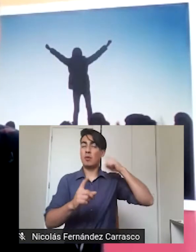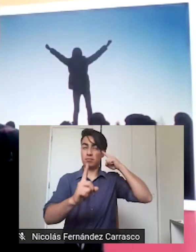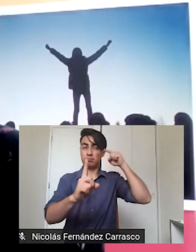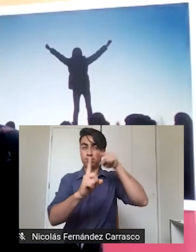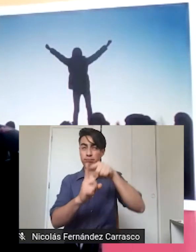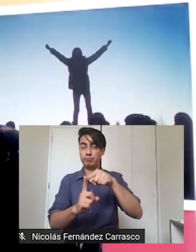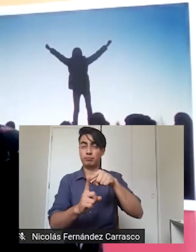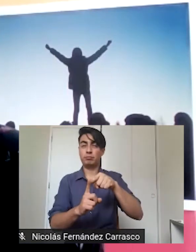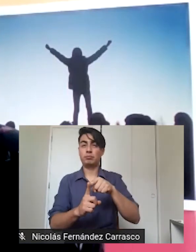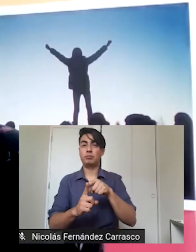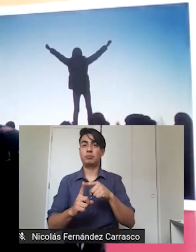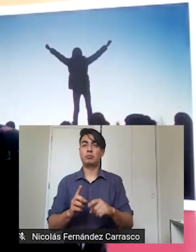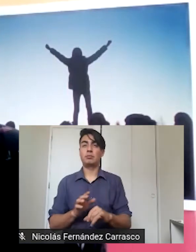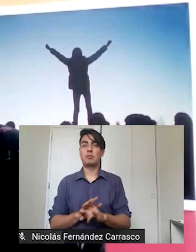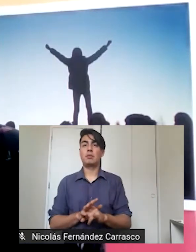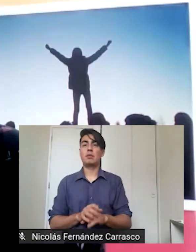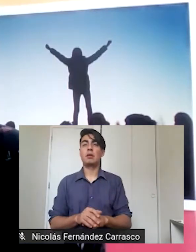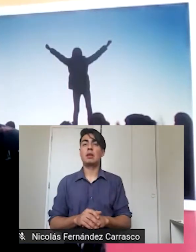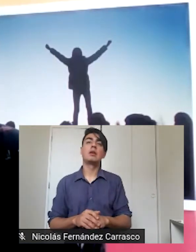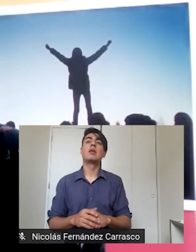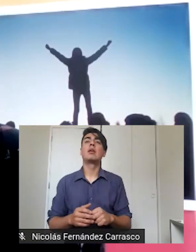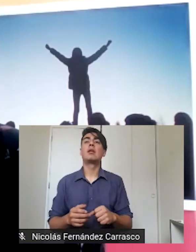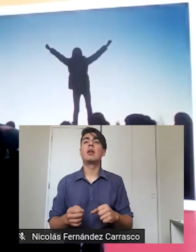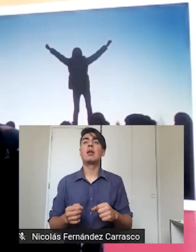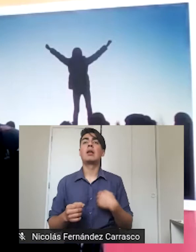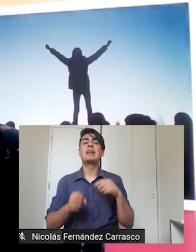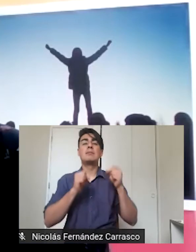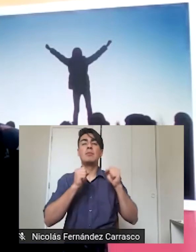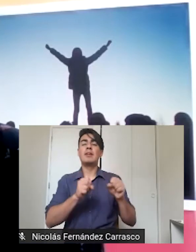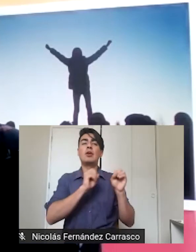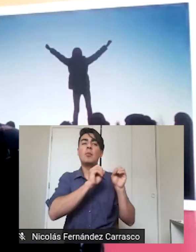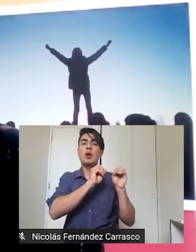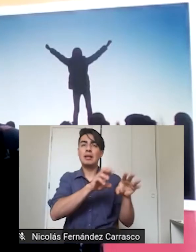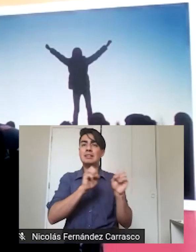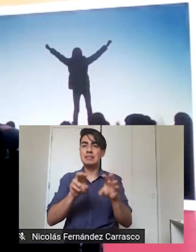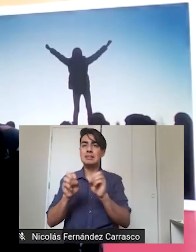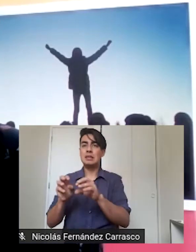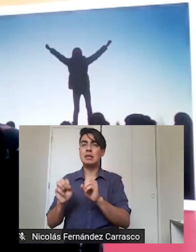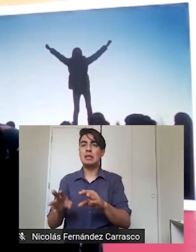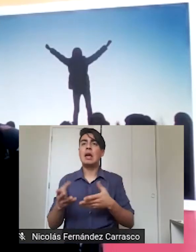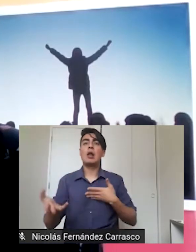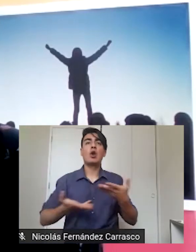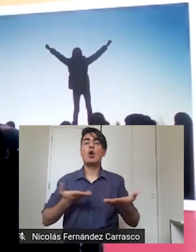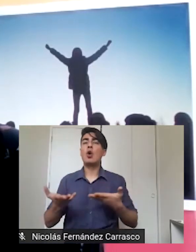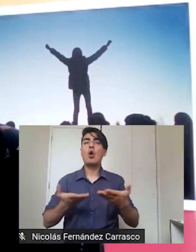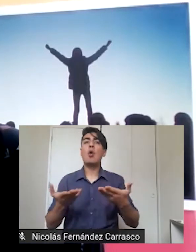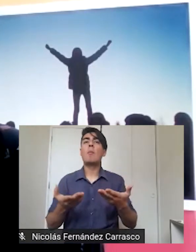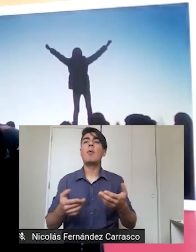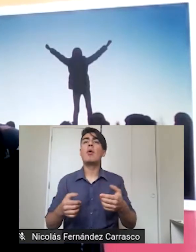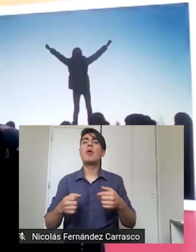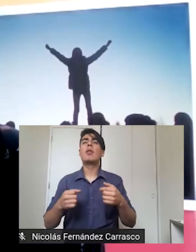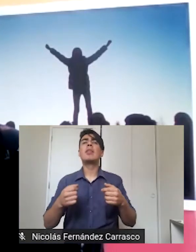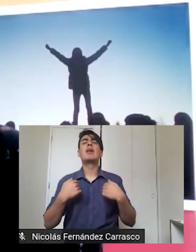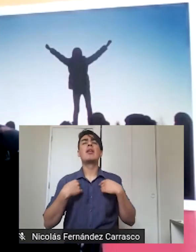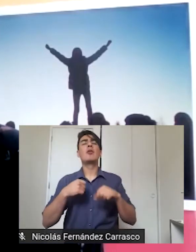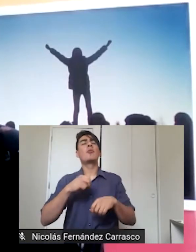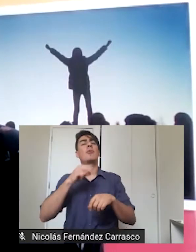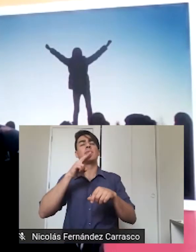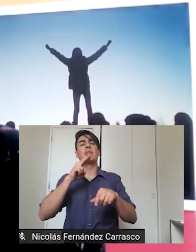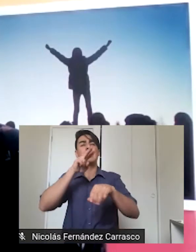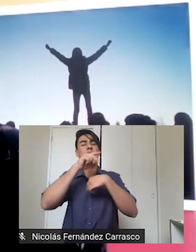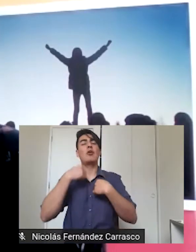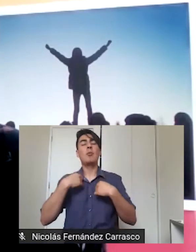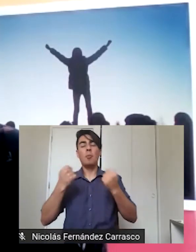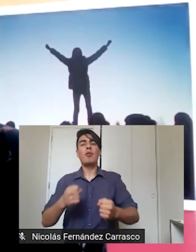enseñar cómo apreciamos estas diferencias culturales en vez de ser simplemente